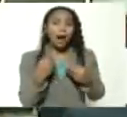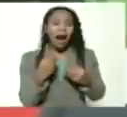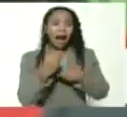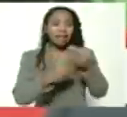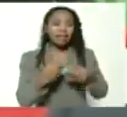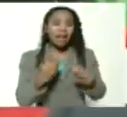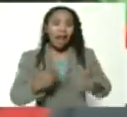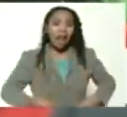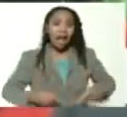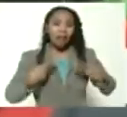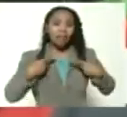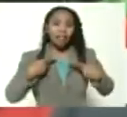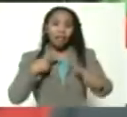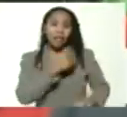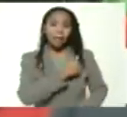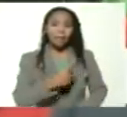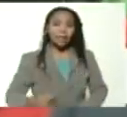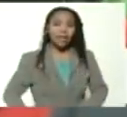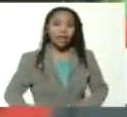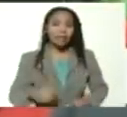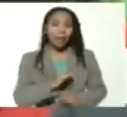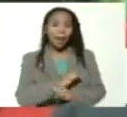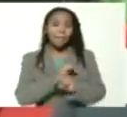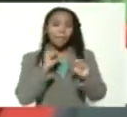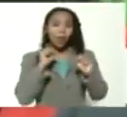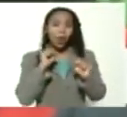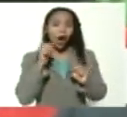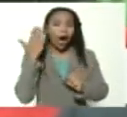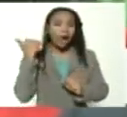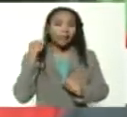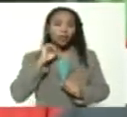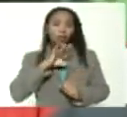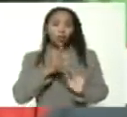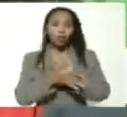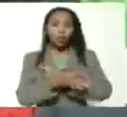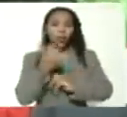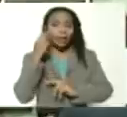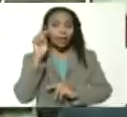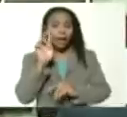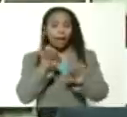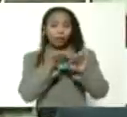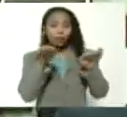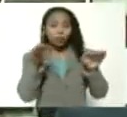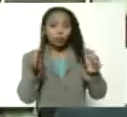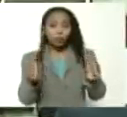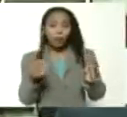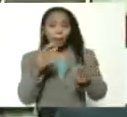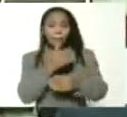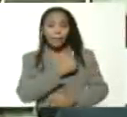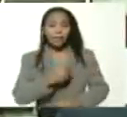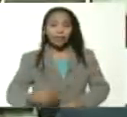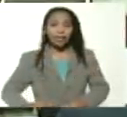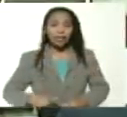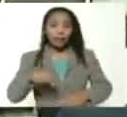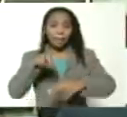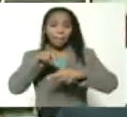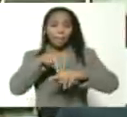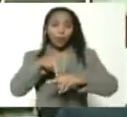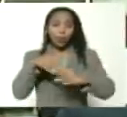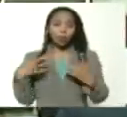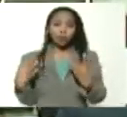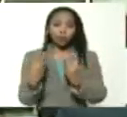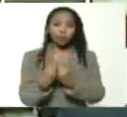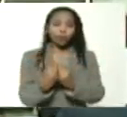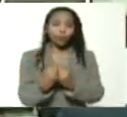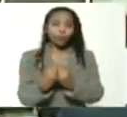contra la vida del jefe de Estado, presidente Nicolás Maduro Moro, y de quienes en la tarima presidencial en ese momento lo